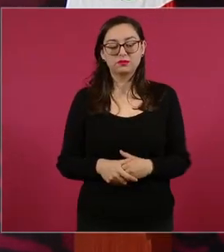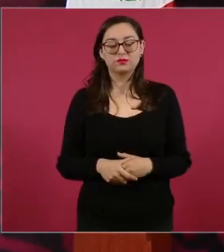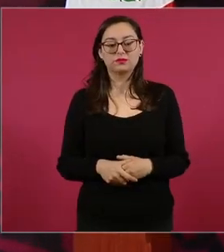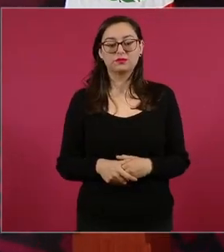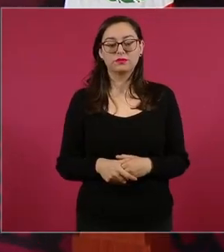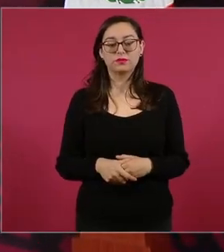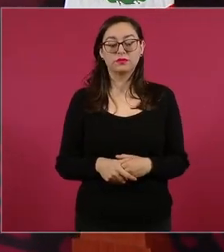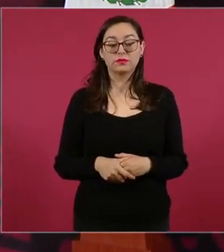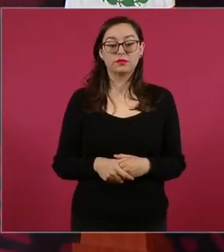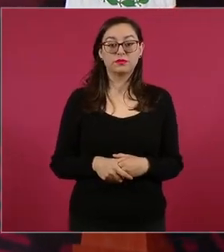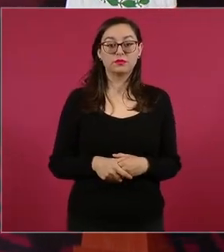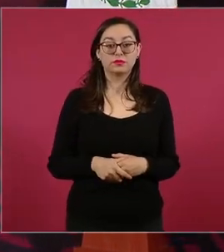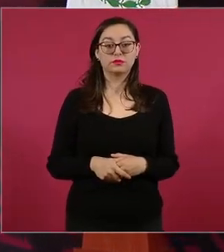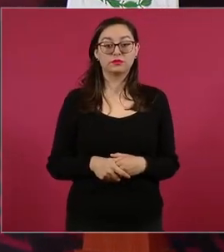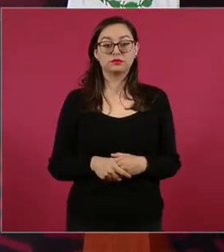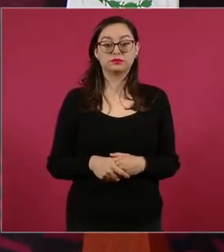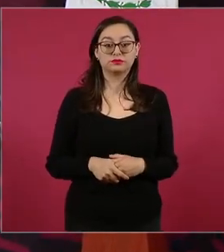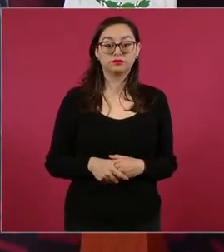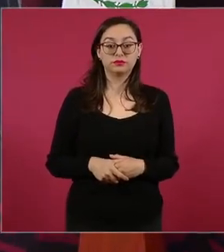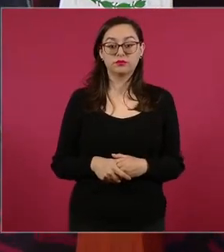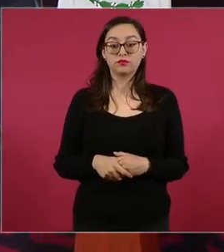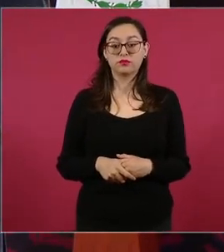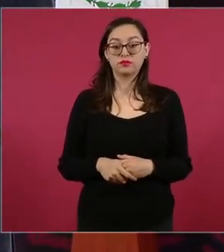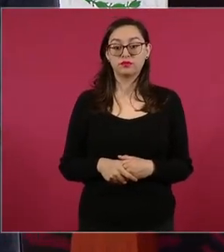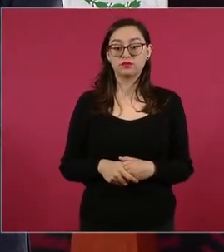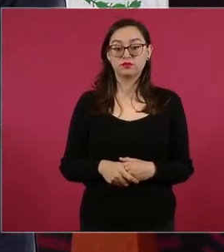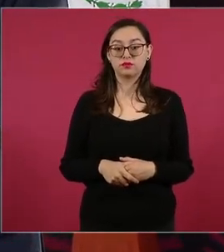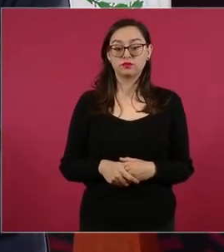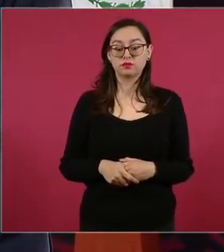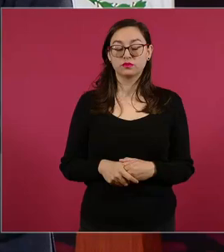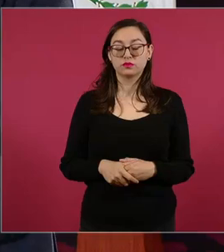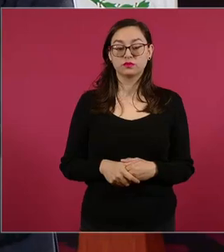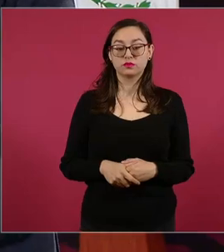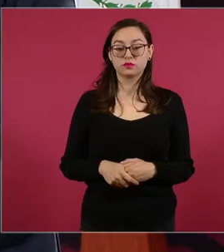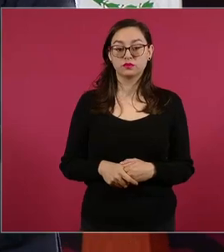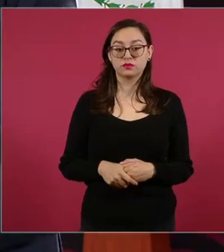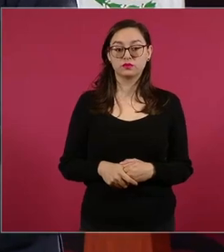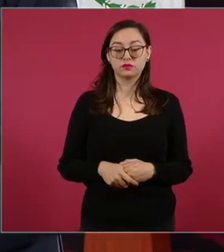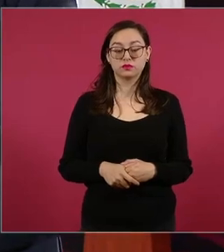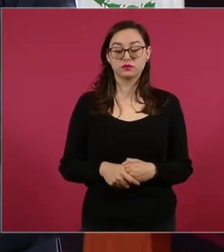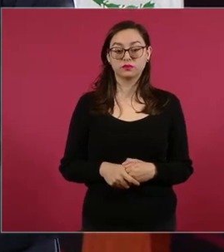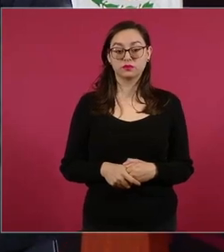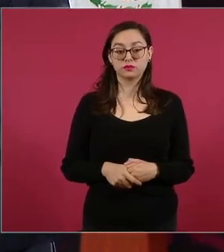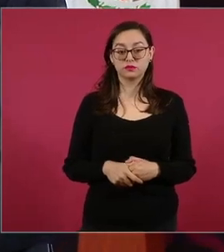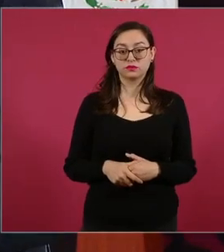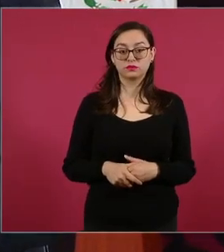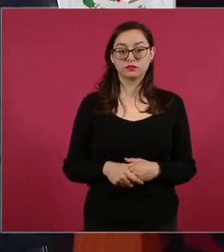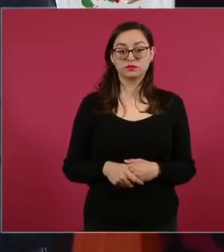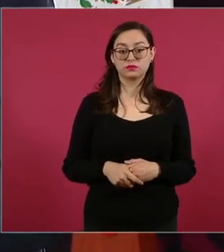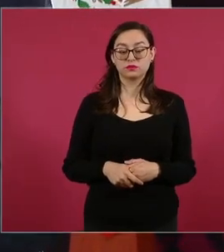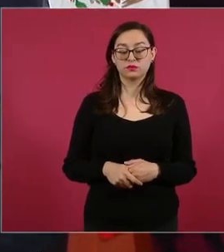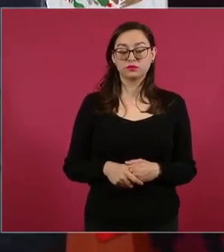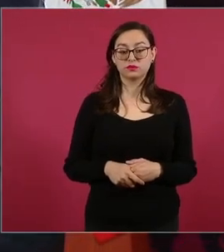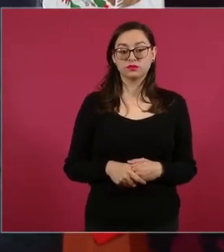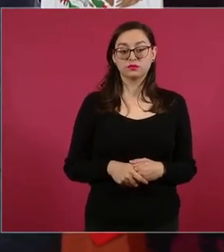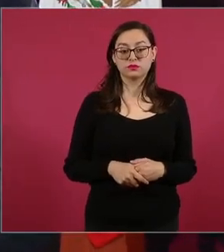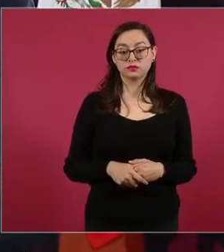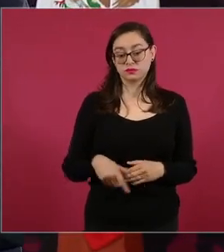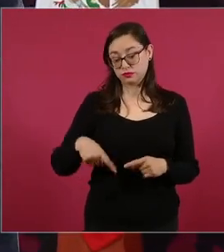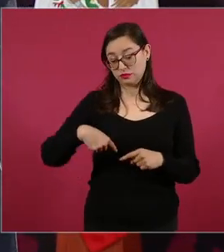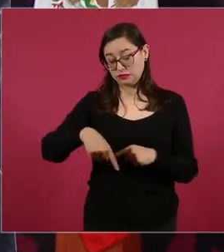Y ya antes de terminar vamos a dejar prácticamente